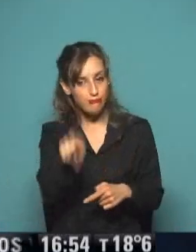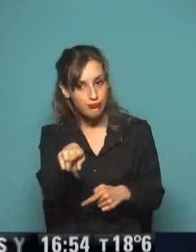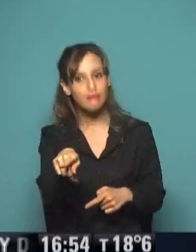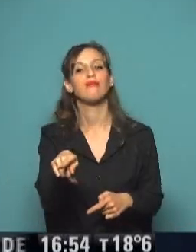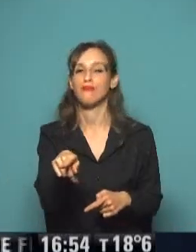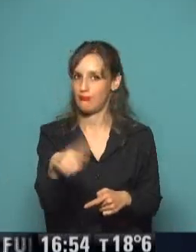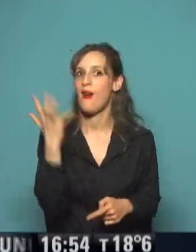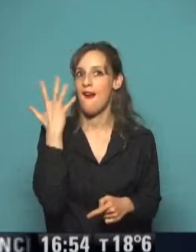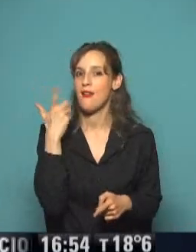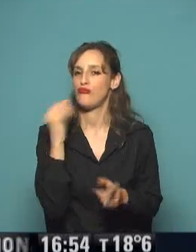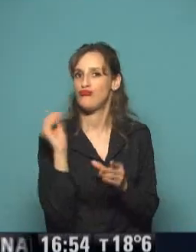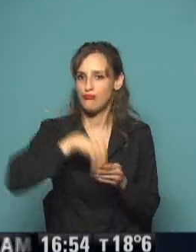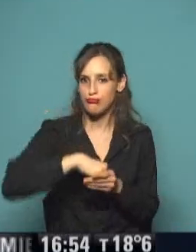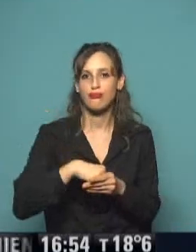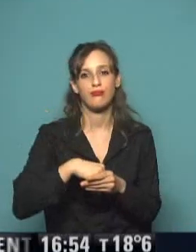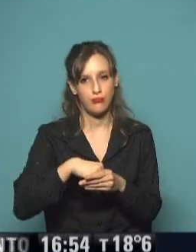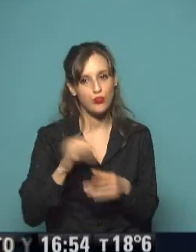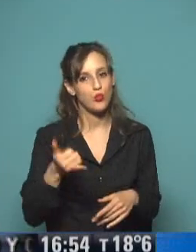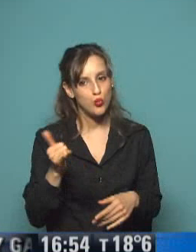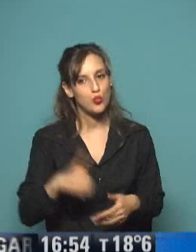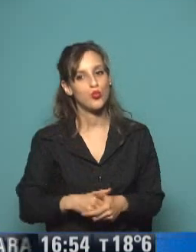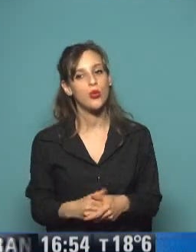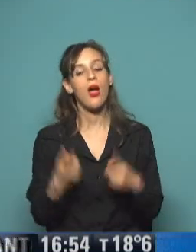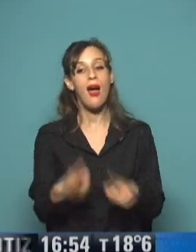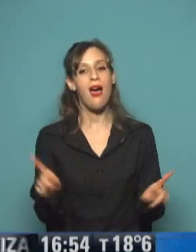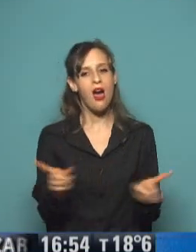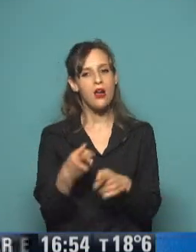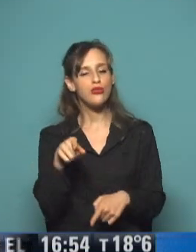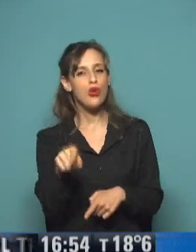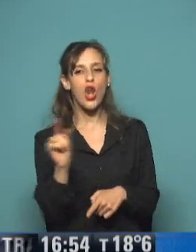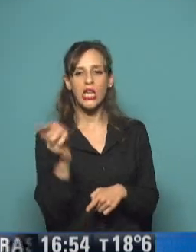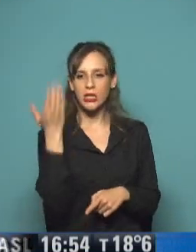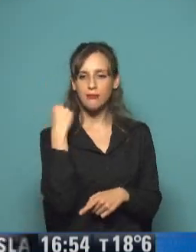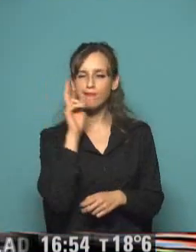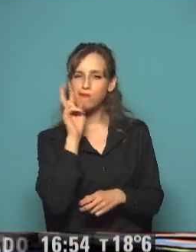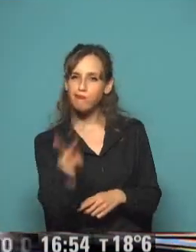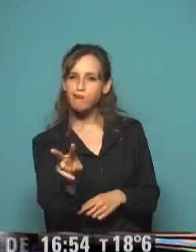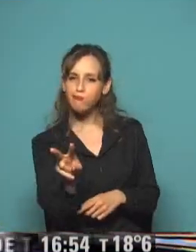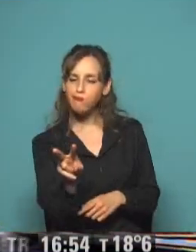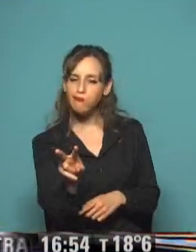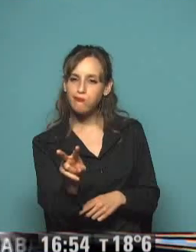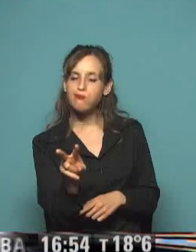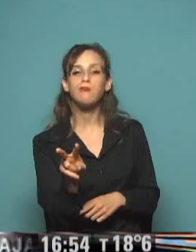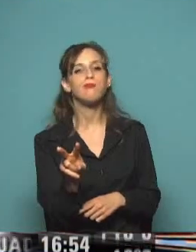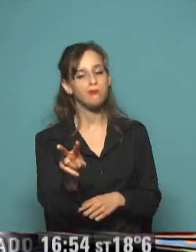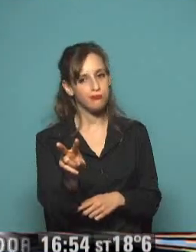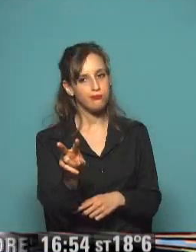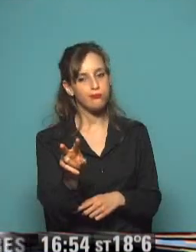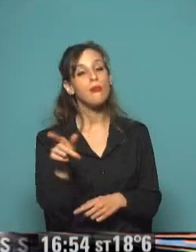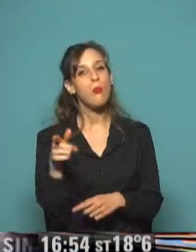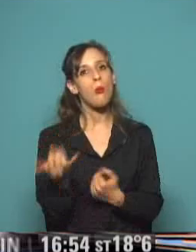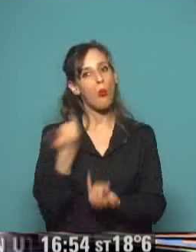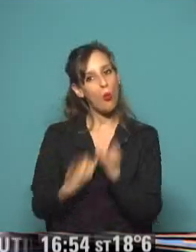nuestro sobre de nombre. ¿Cómo bien. Se escribe, rarísimo? Y en esa canción que estuvimos escuchando y viendo, nos